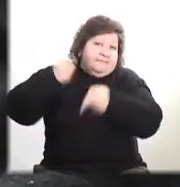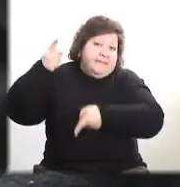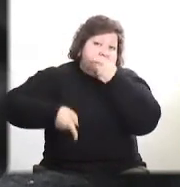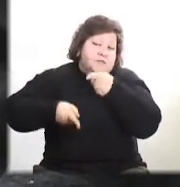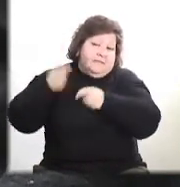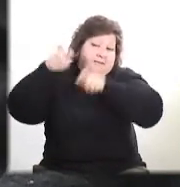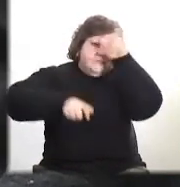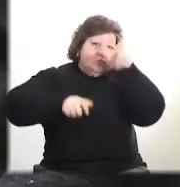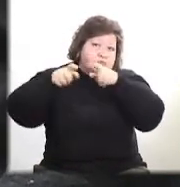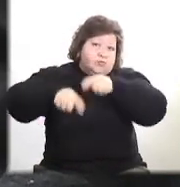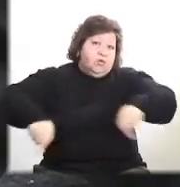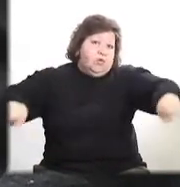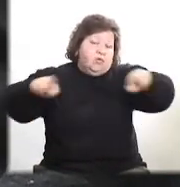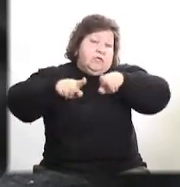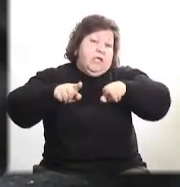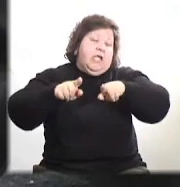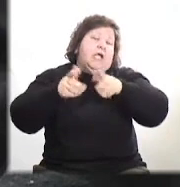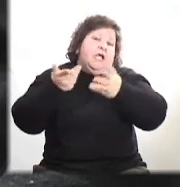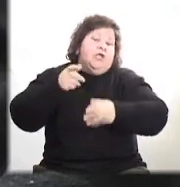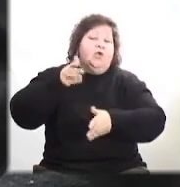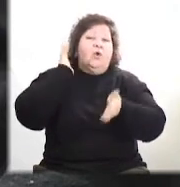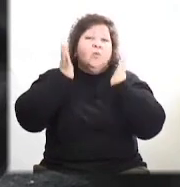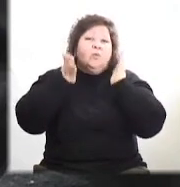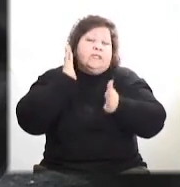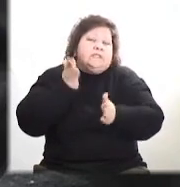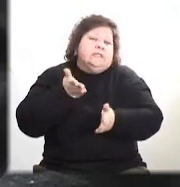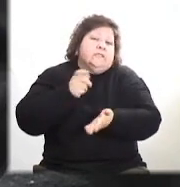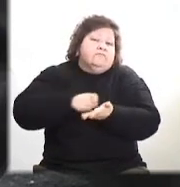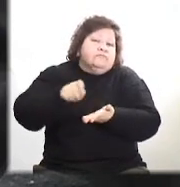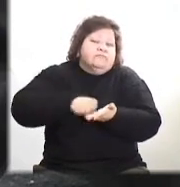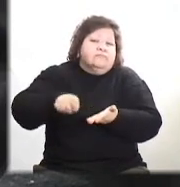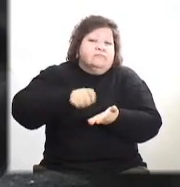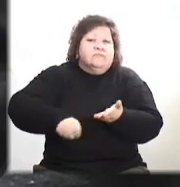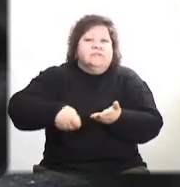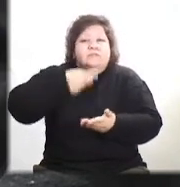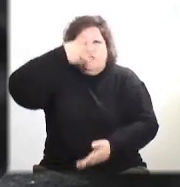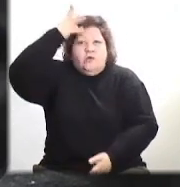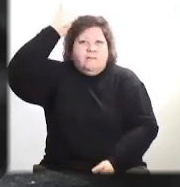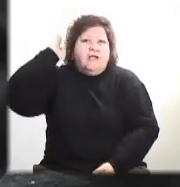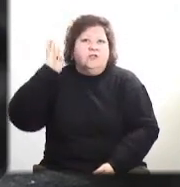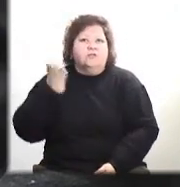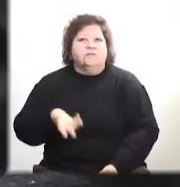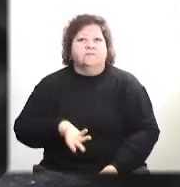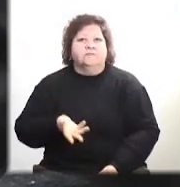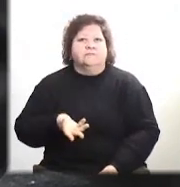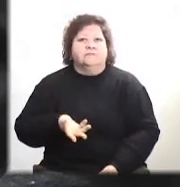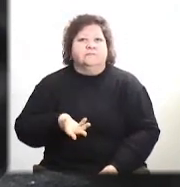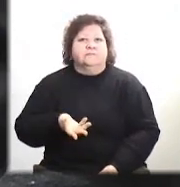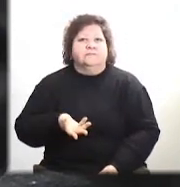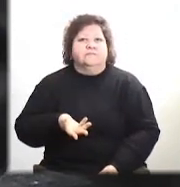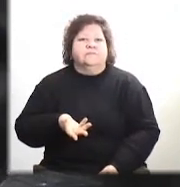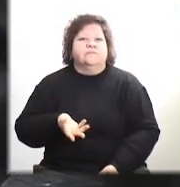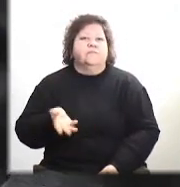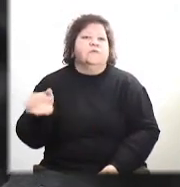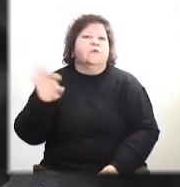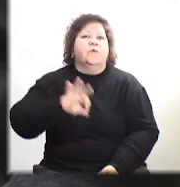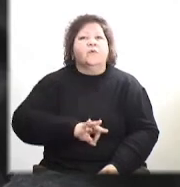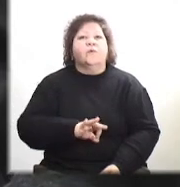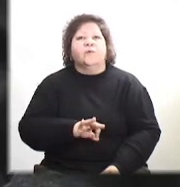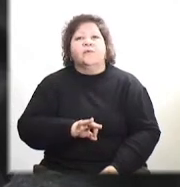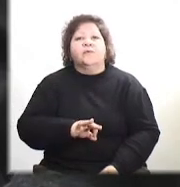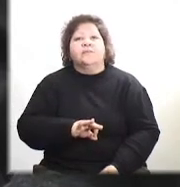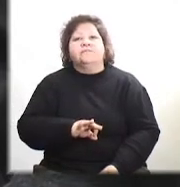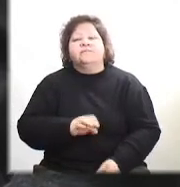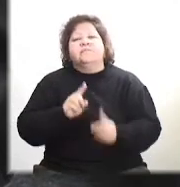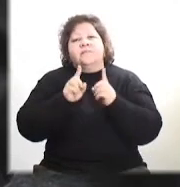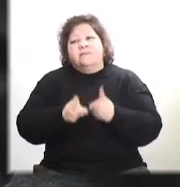las opiniones de los juristas romanos, las opiniones de Suárez y Vitoria, que por primera vez en la historia de la humanidad reconocen la